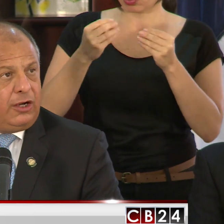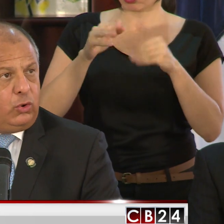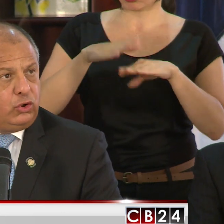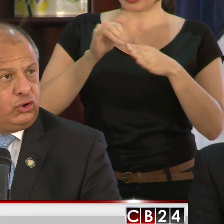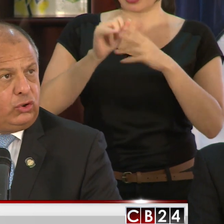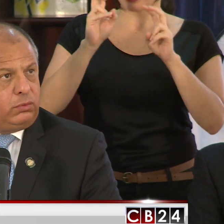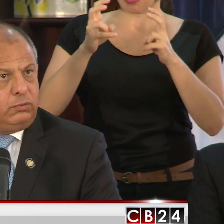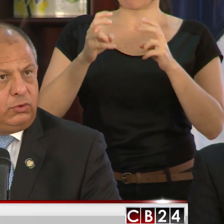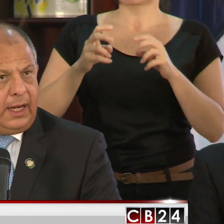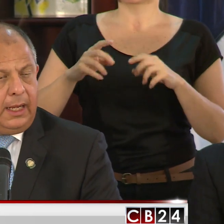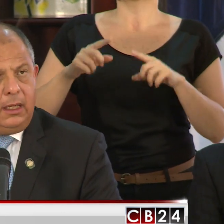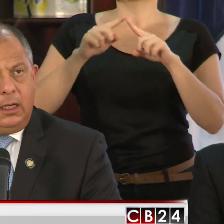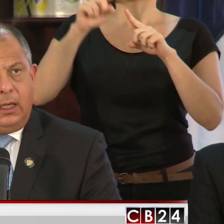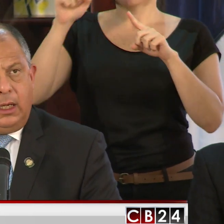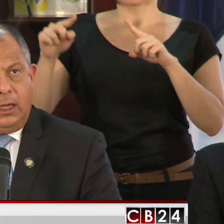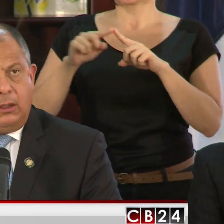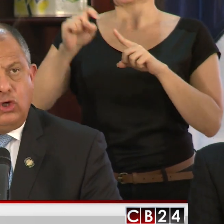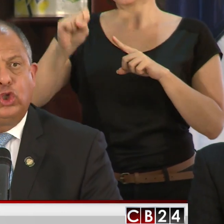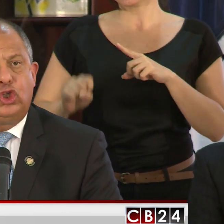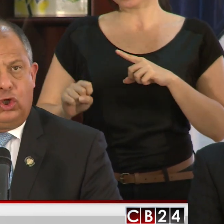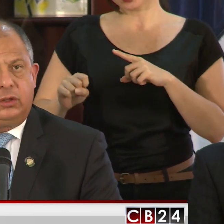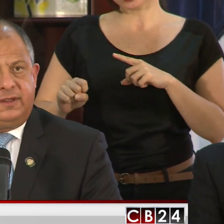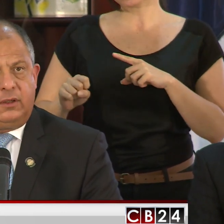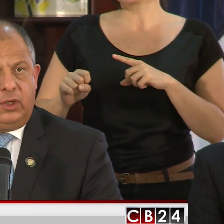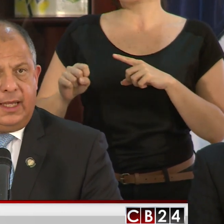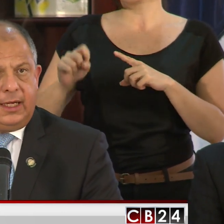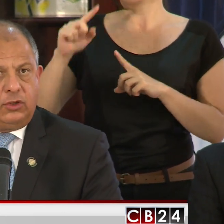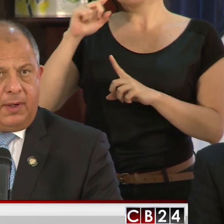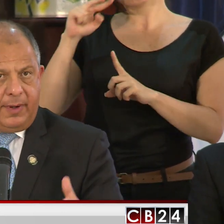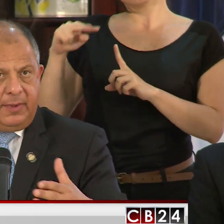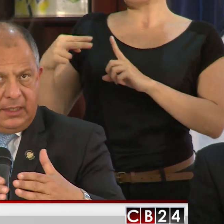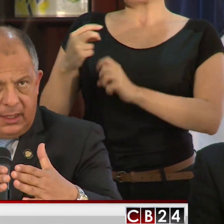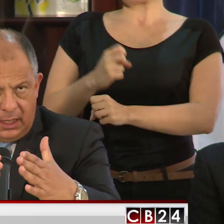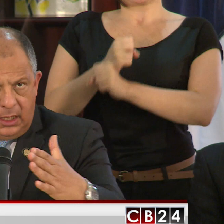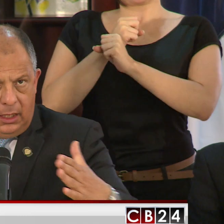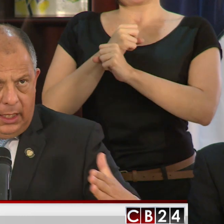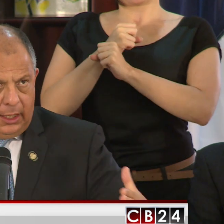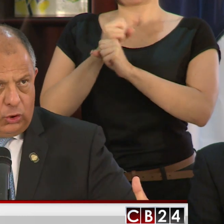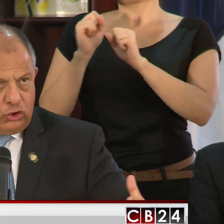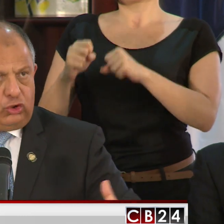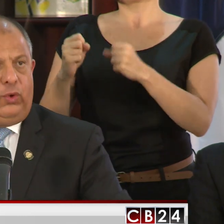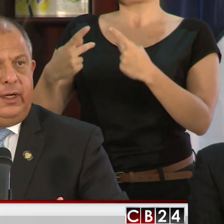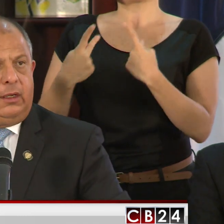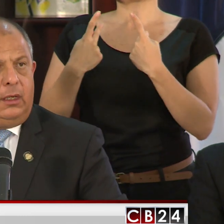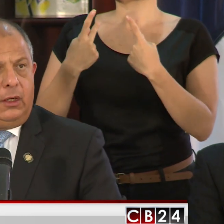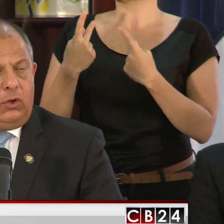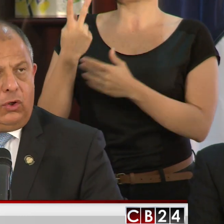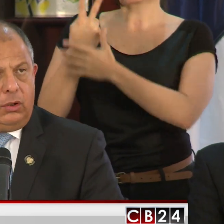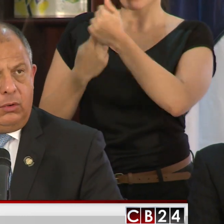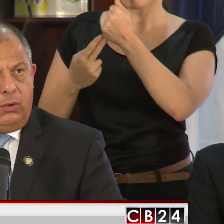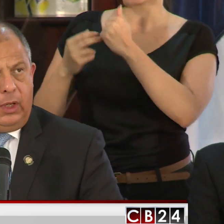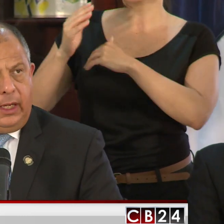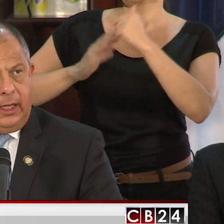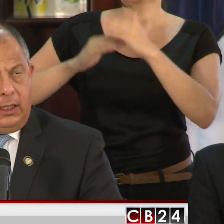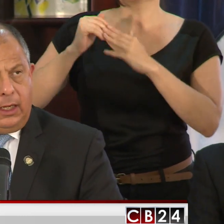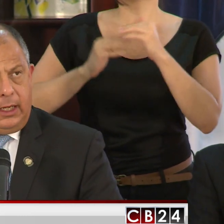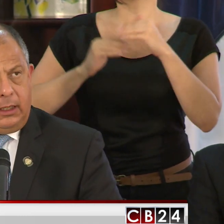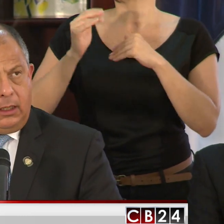del Triángulo Sur, una noción de seguridad que nos va a permitir construir